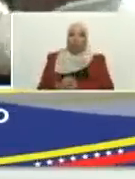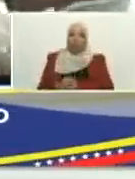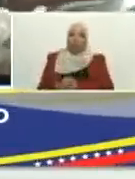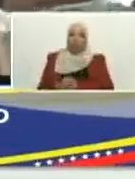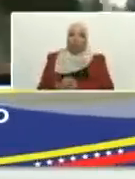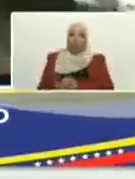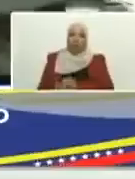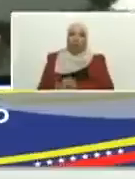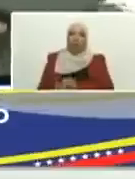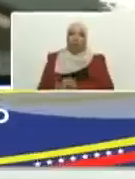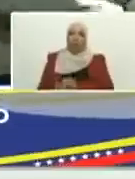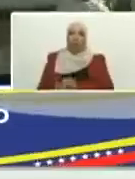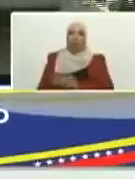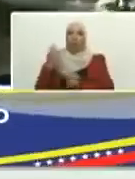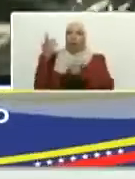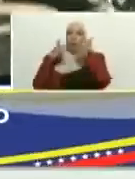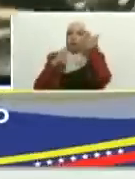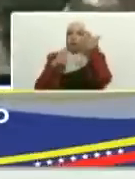Allí entramos,